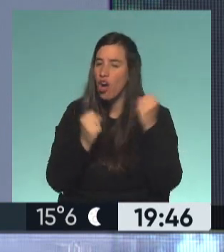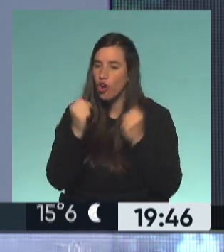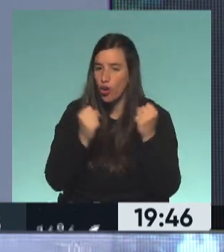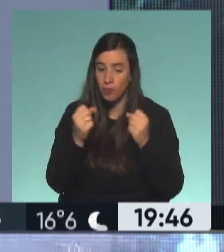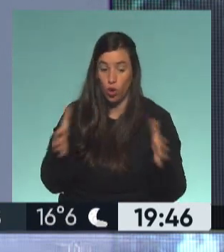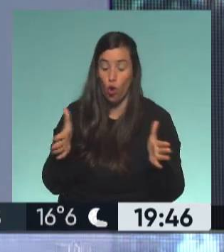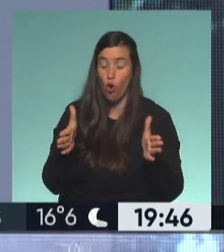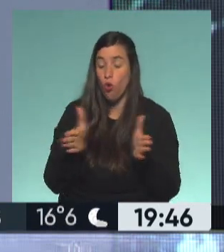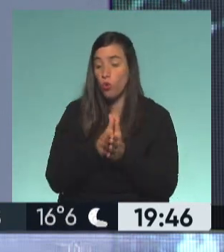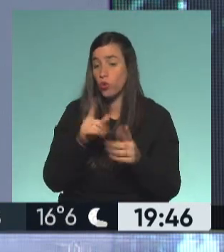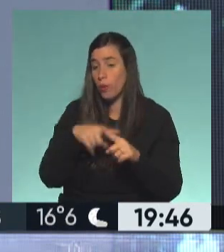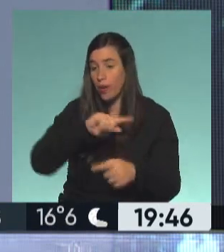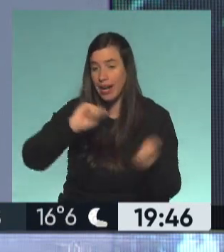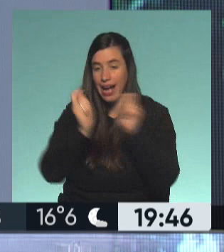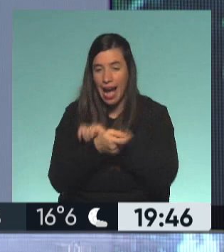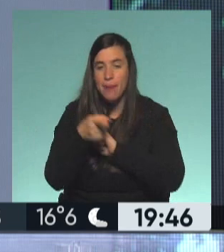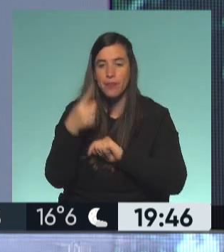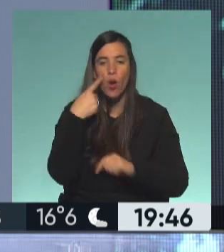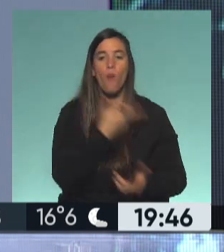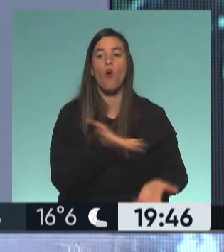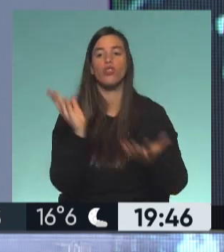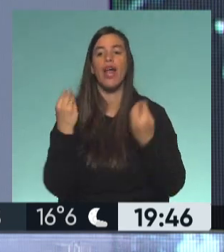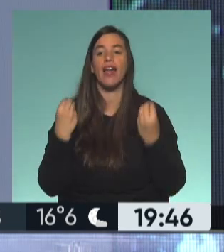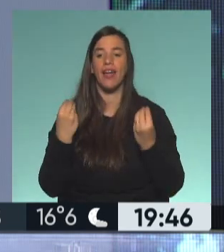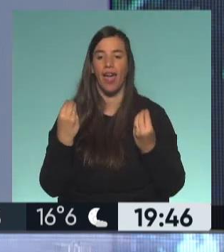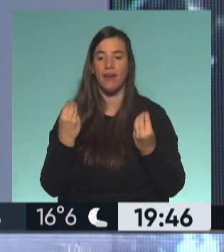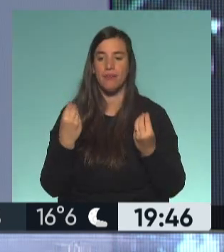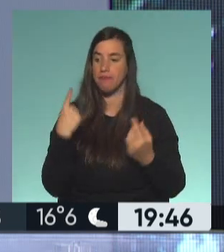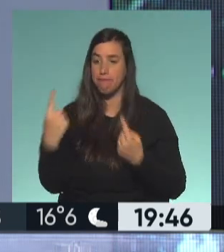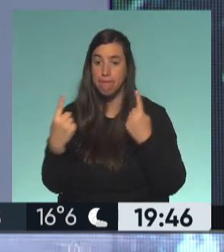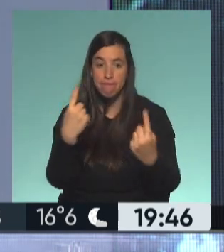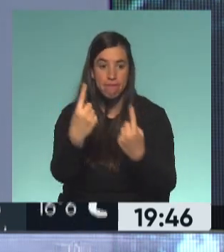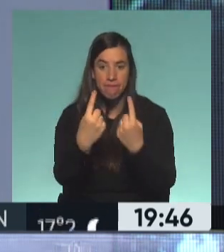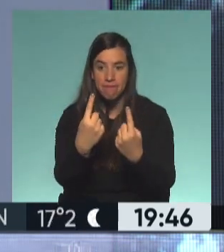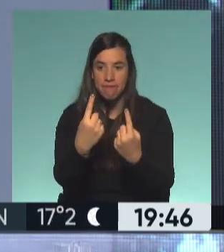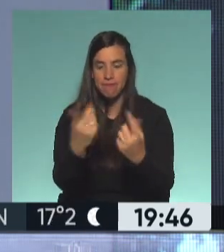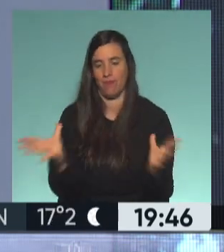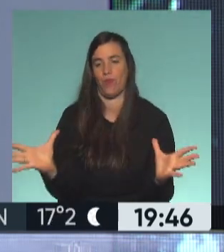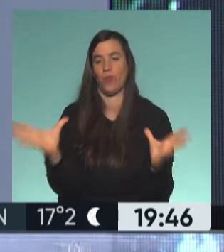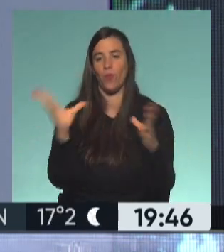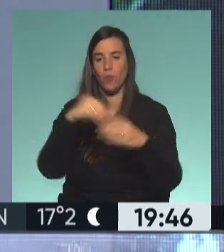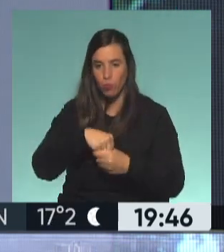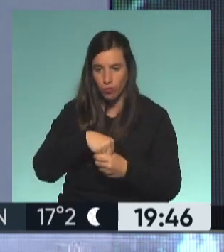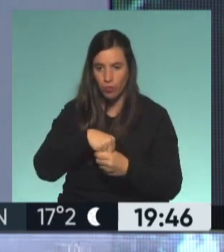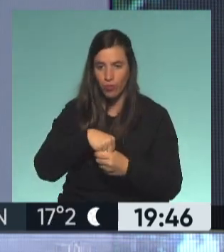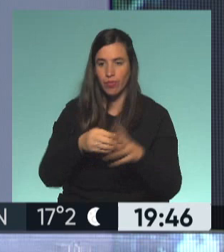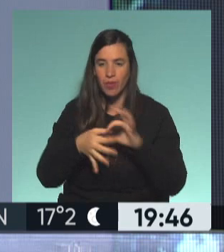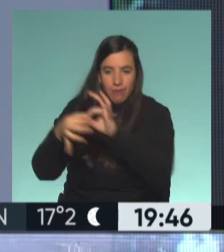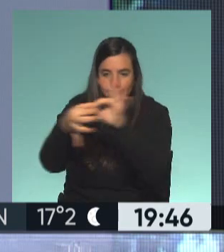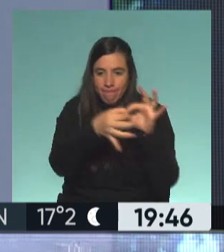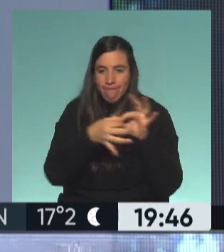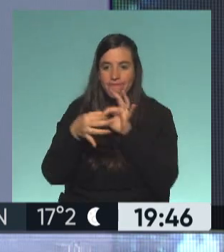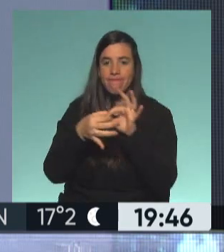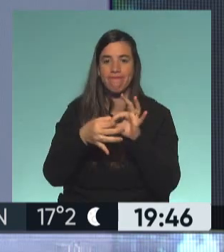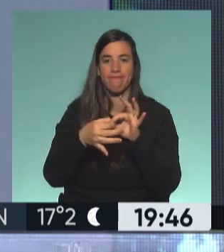fue mostrar que van a hacer lo mismo o que van a intentar unificar criterios. Hoy hubo un encuentro de Juntos por el Cambio con los ministros